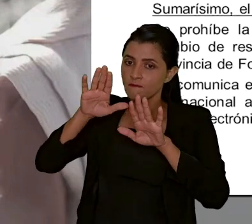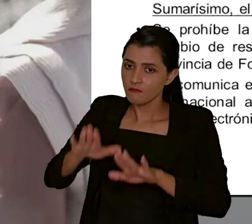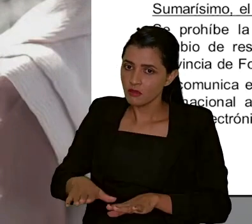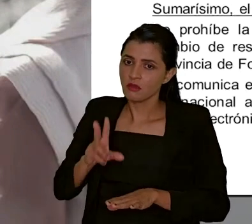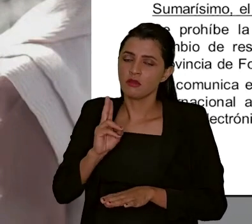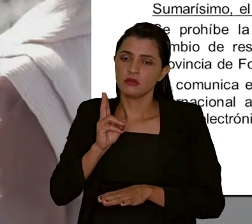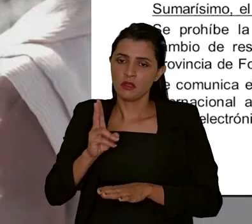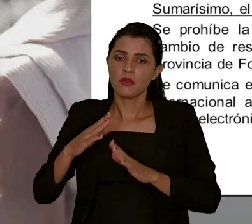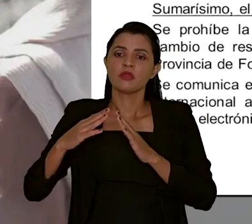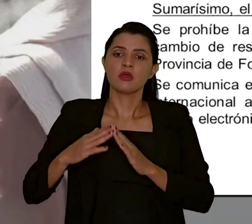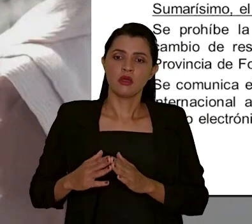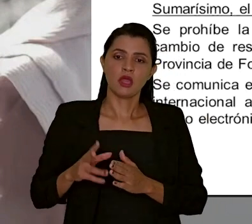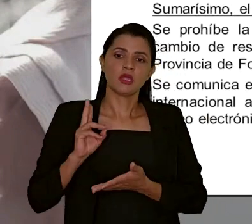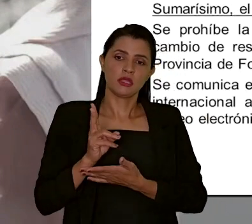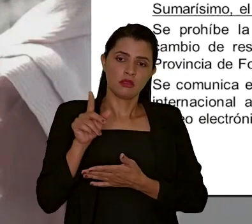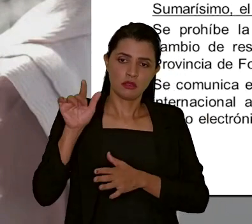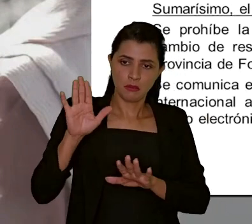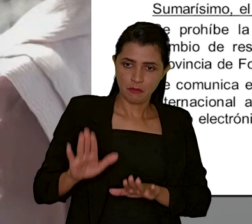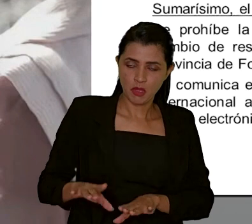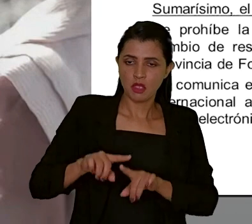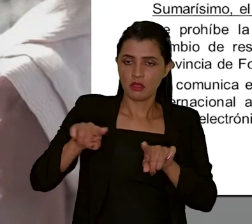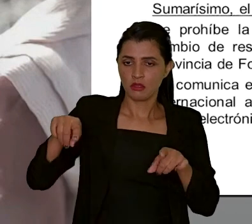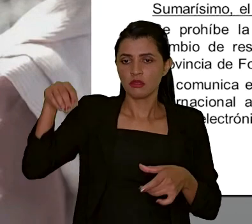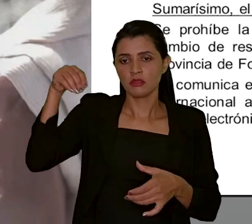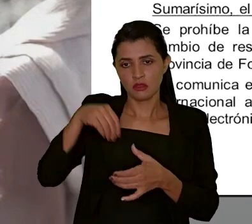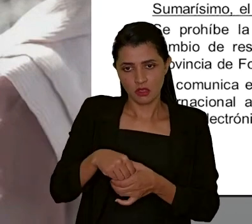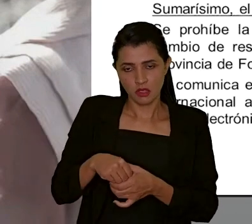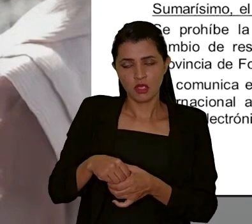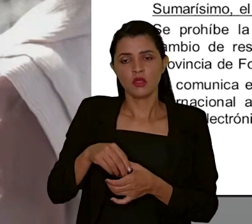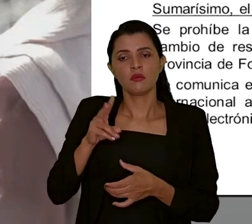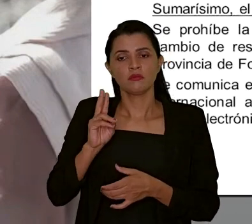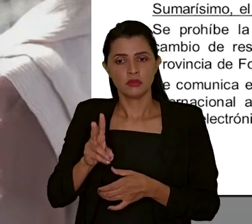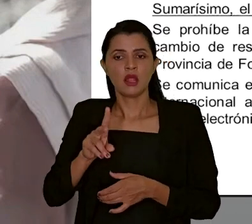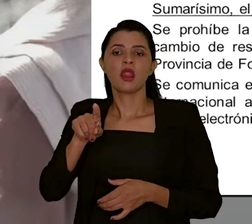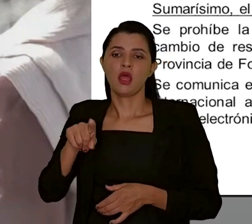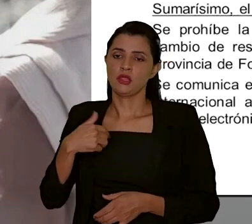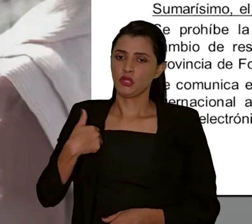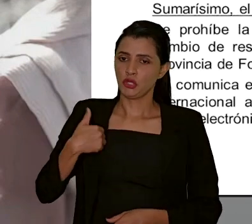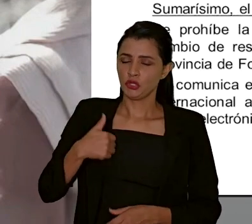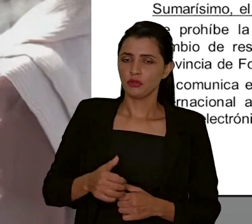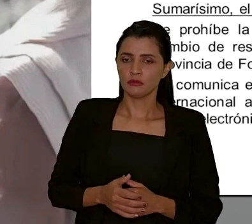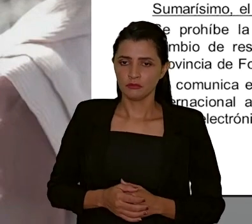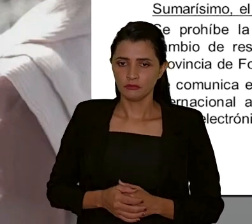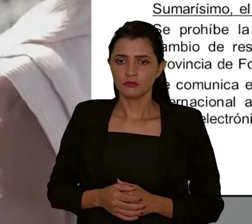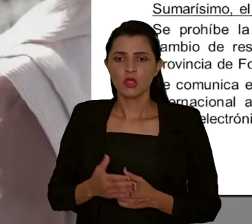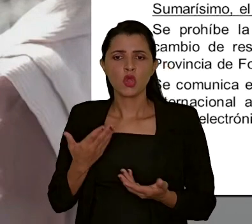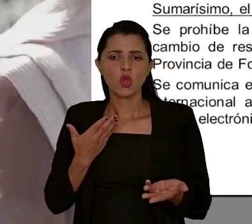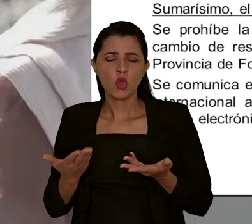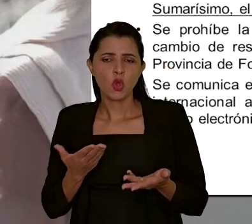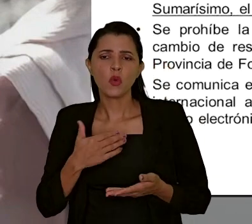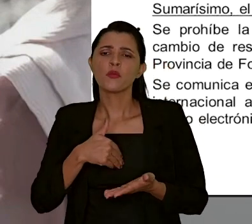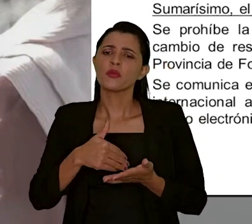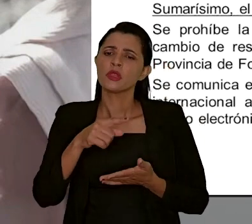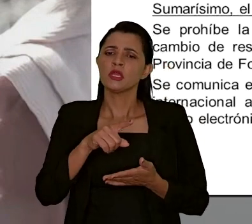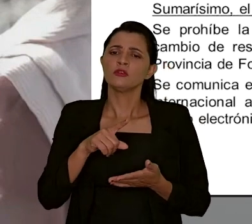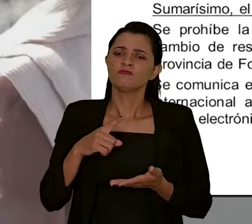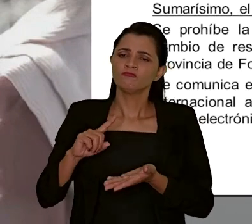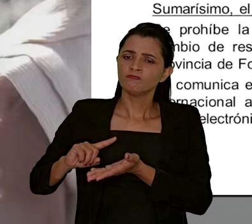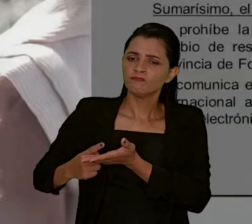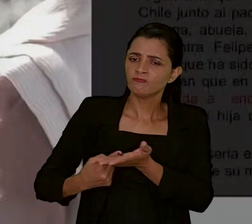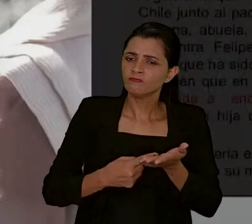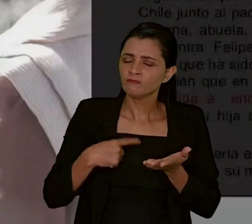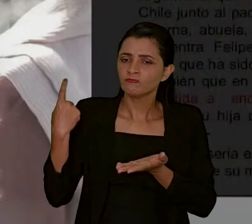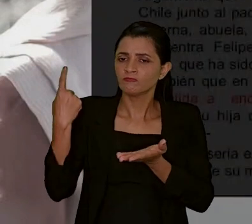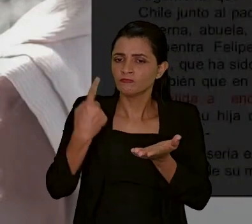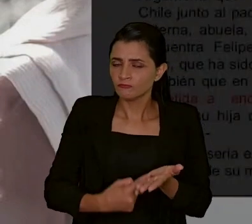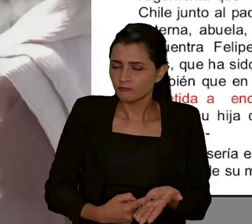de residencia actual en el territorio de la provincia de Formosa, República Argentina. Y se comunica el inicio de esta acción a la